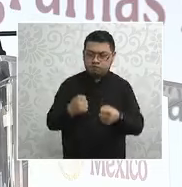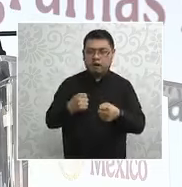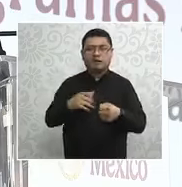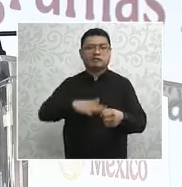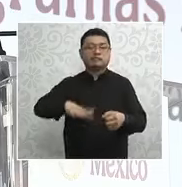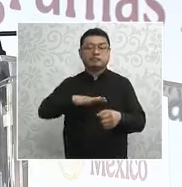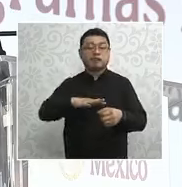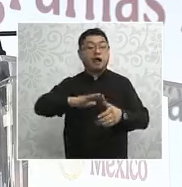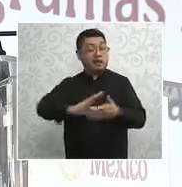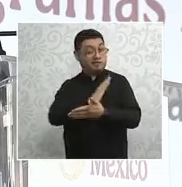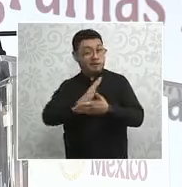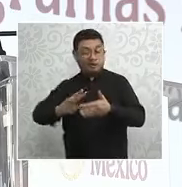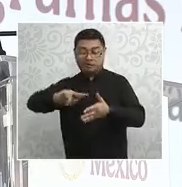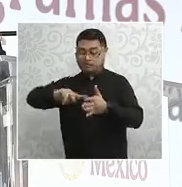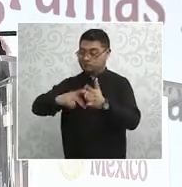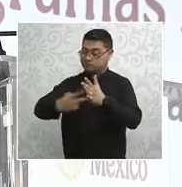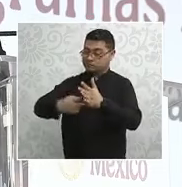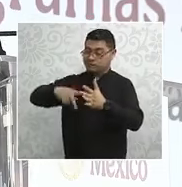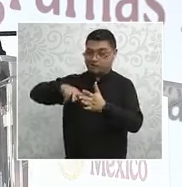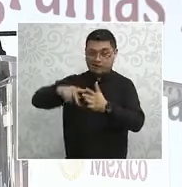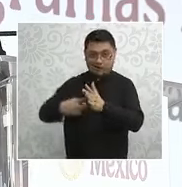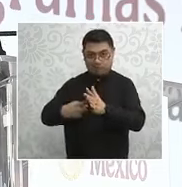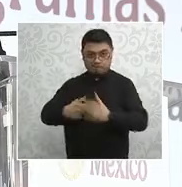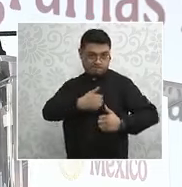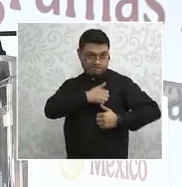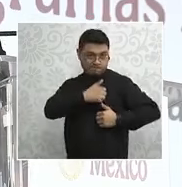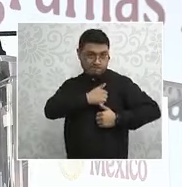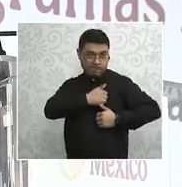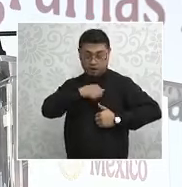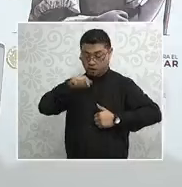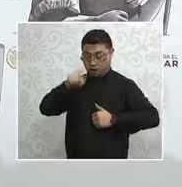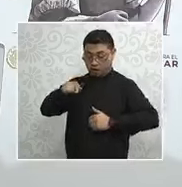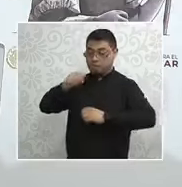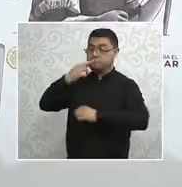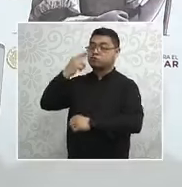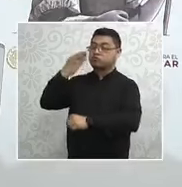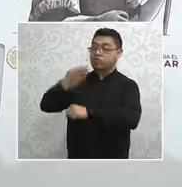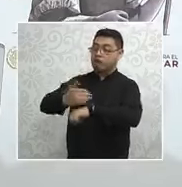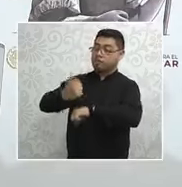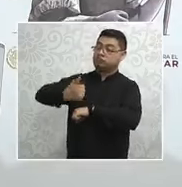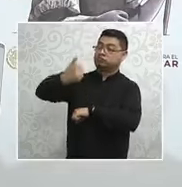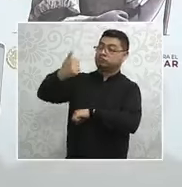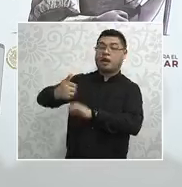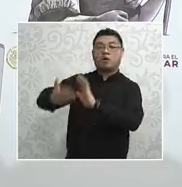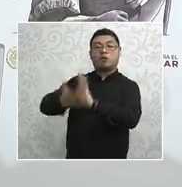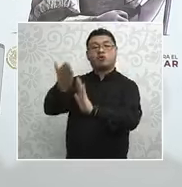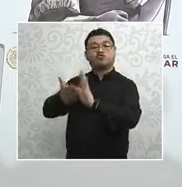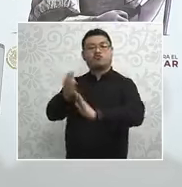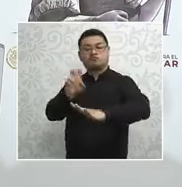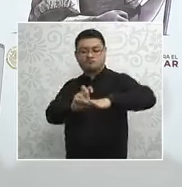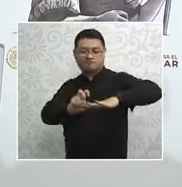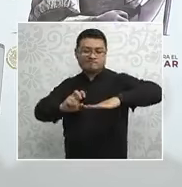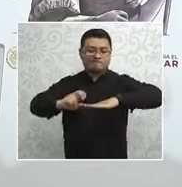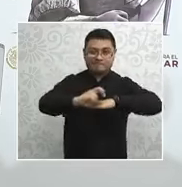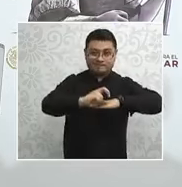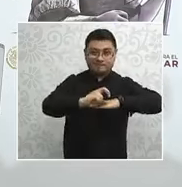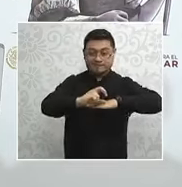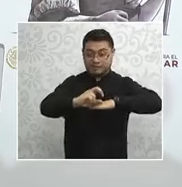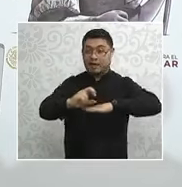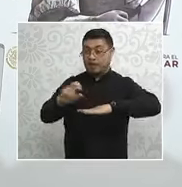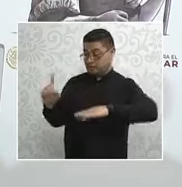militares están encargados de la construcción del tren Maya Así que viene también en representación de los